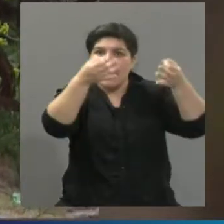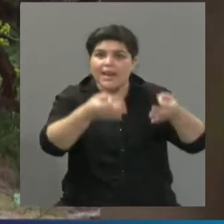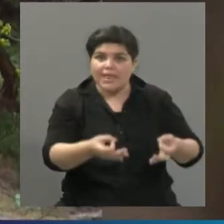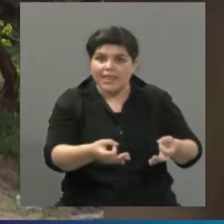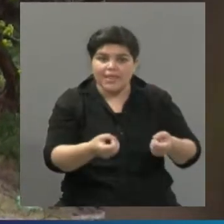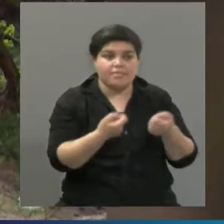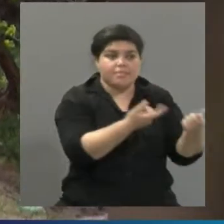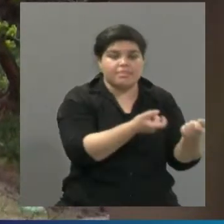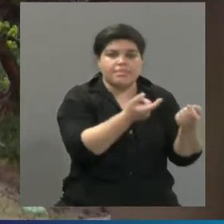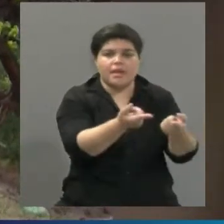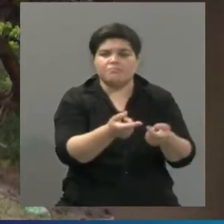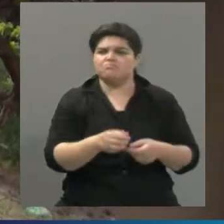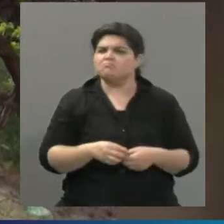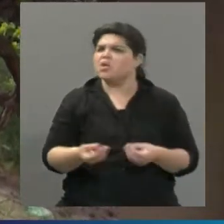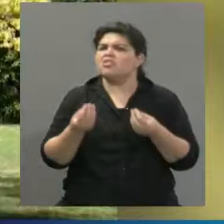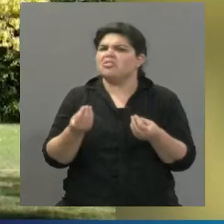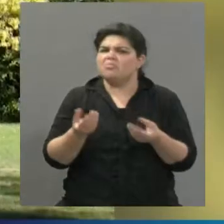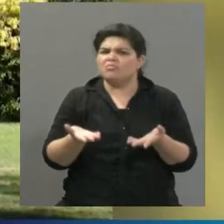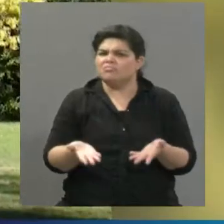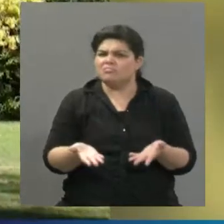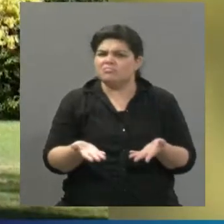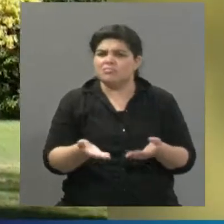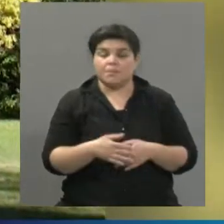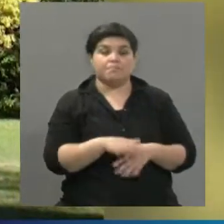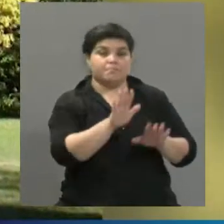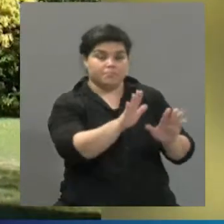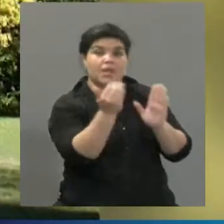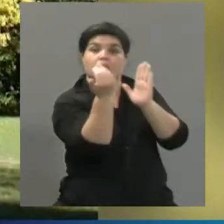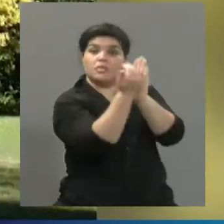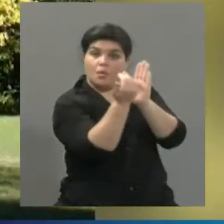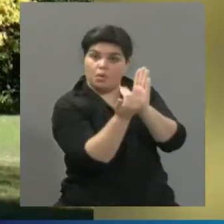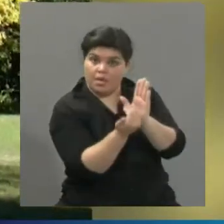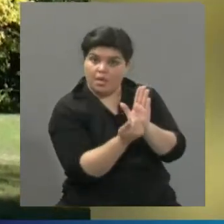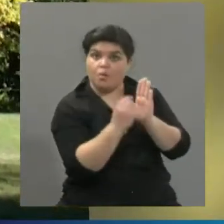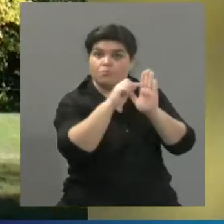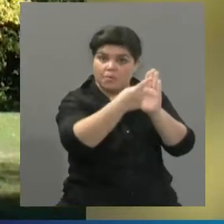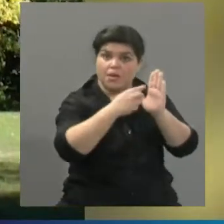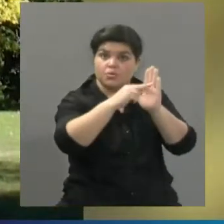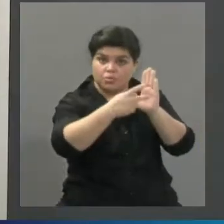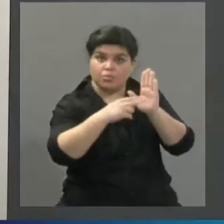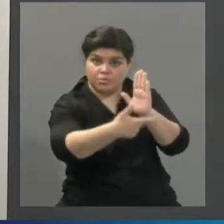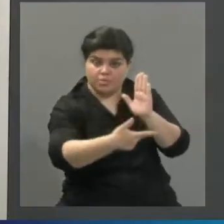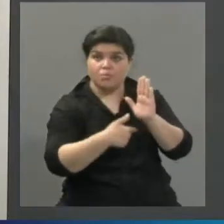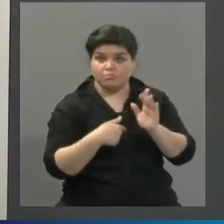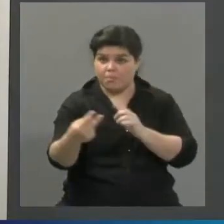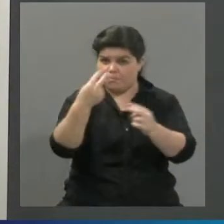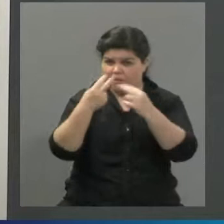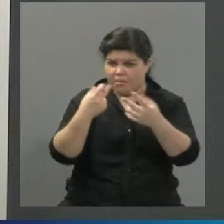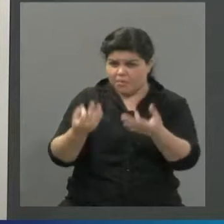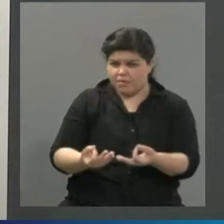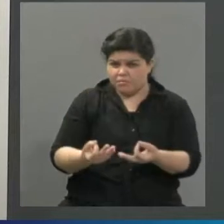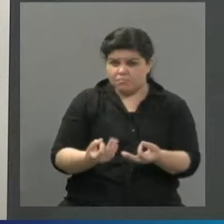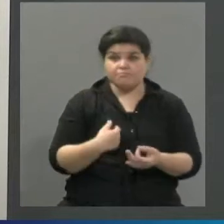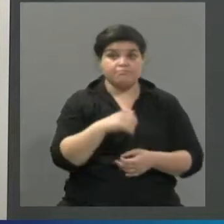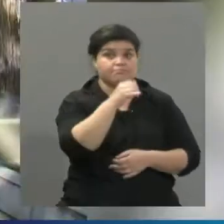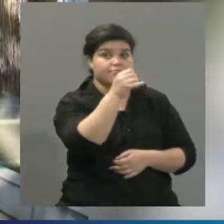¿Y eso cómo sería? Mire, yo le voy a enumerar. ¿Usted me sigue viendo? Sí, nosotros lo